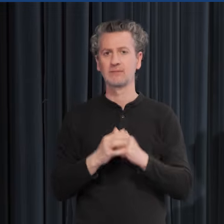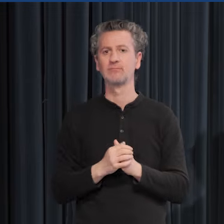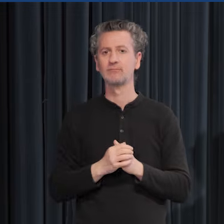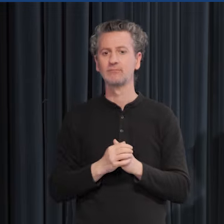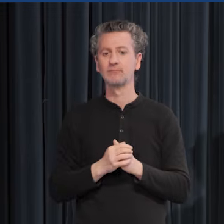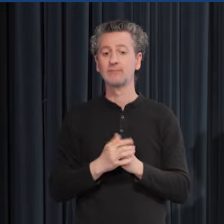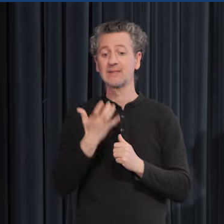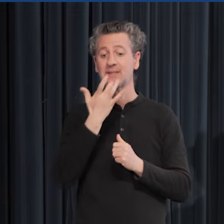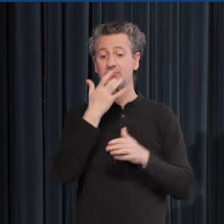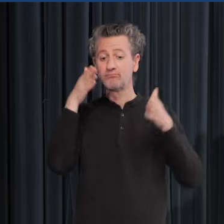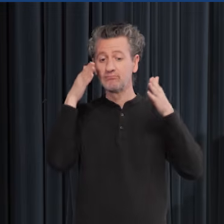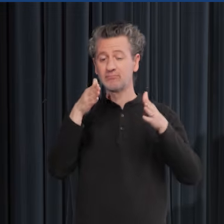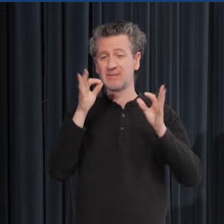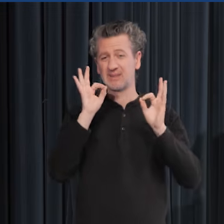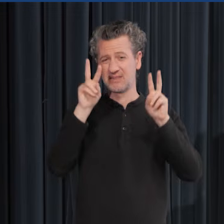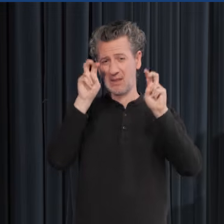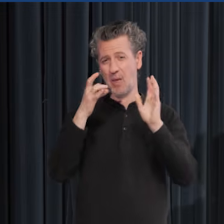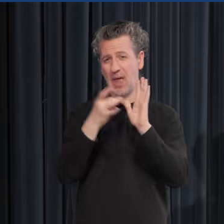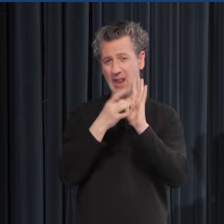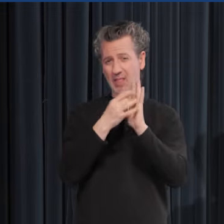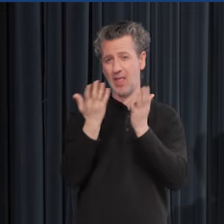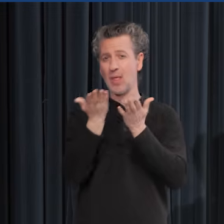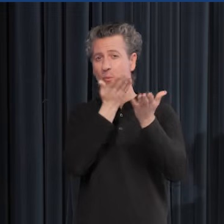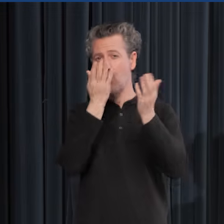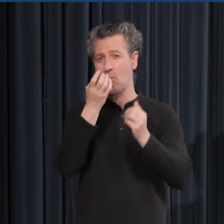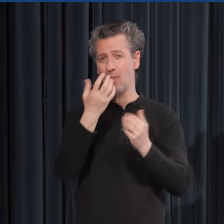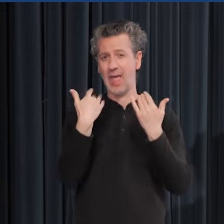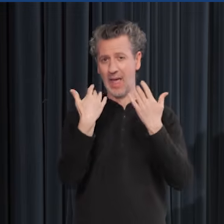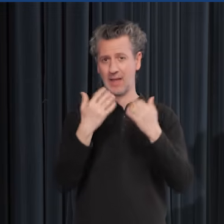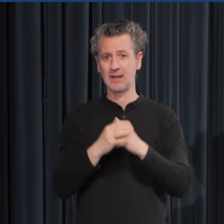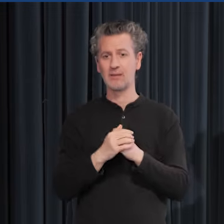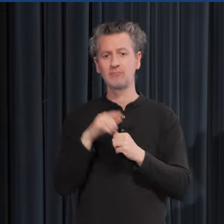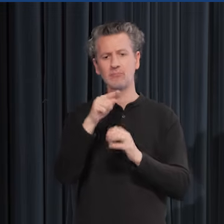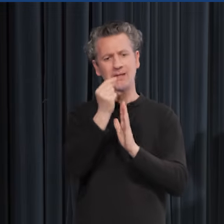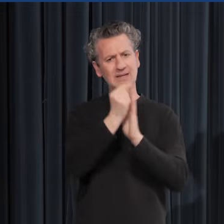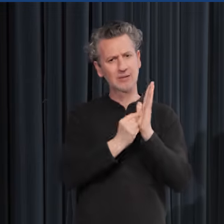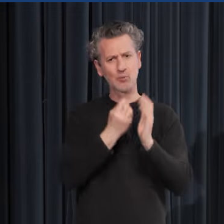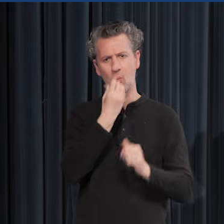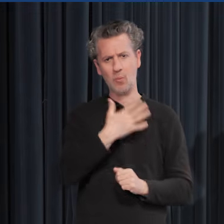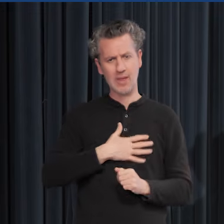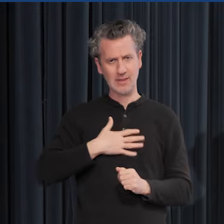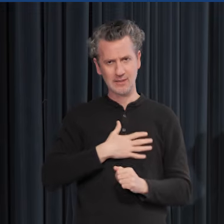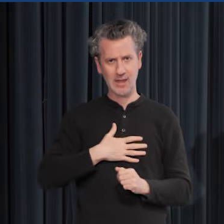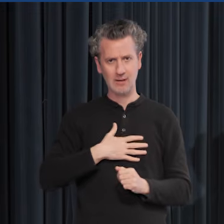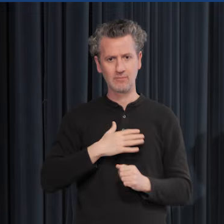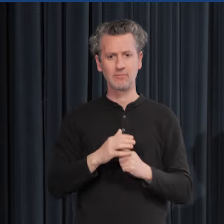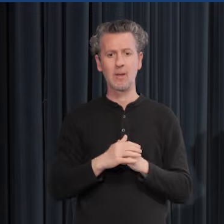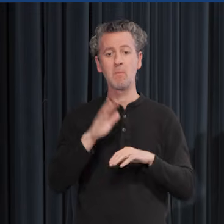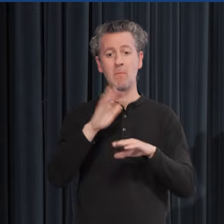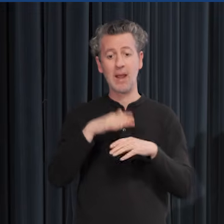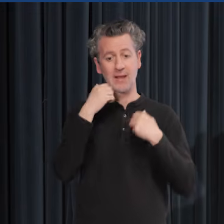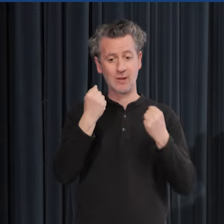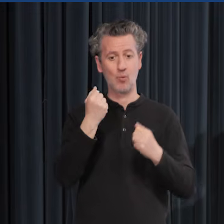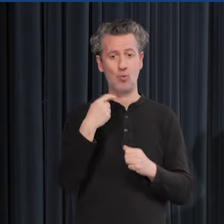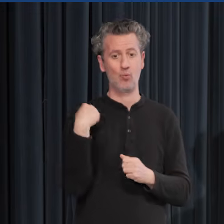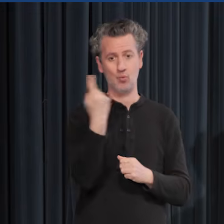ejemplo, en la calidad del aire, el aire limpio es un requisito de bienestar para la salud de